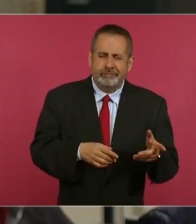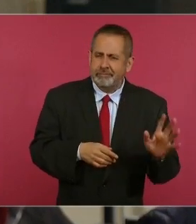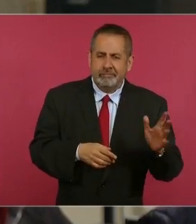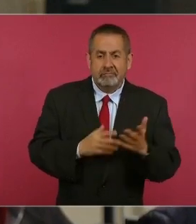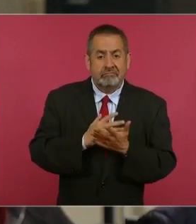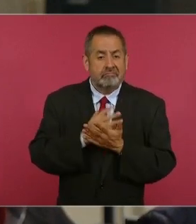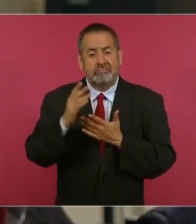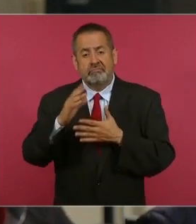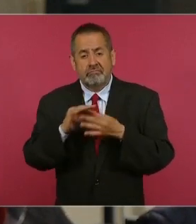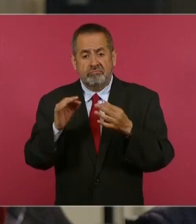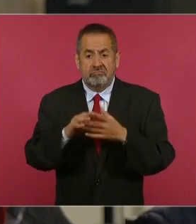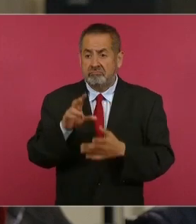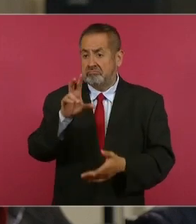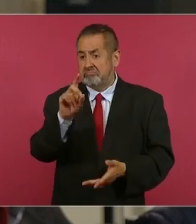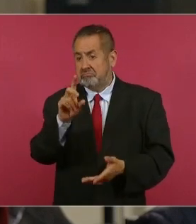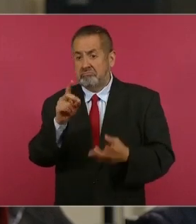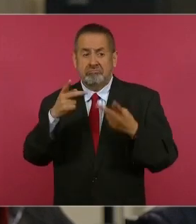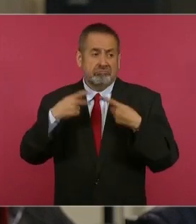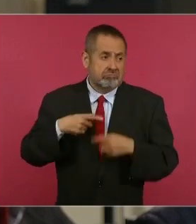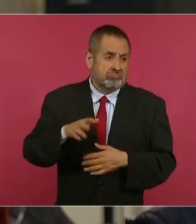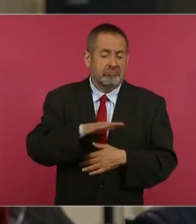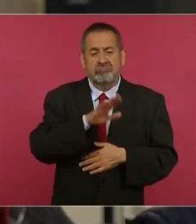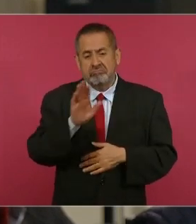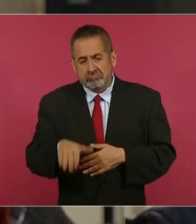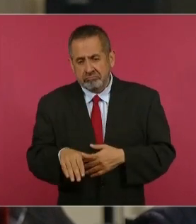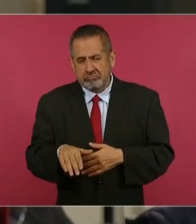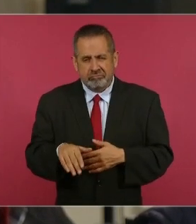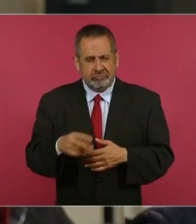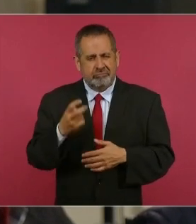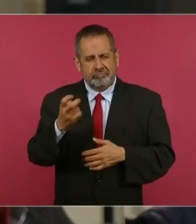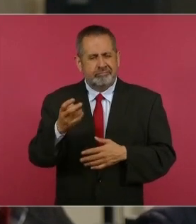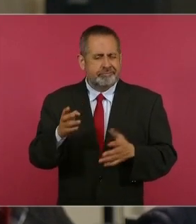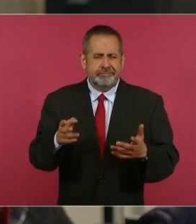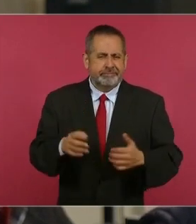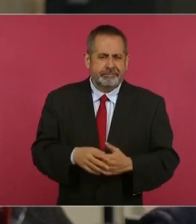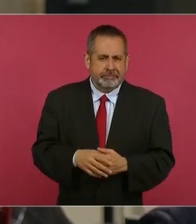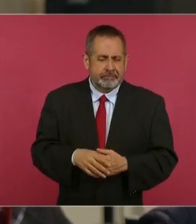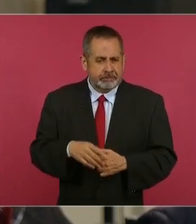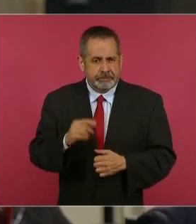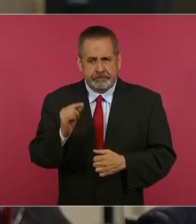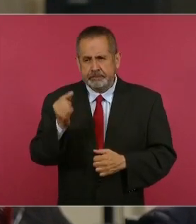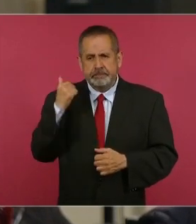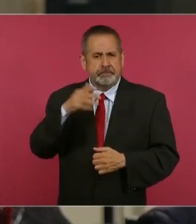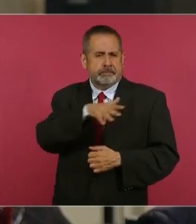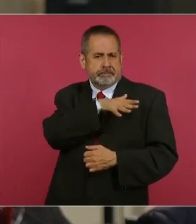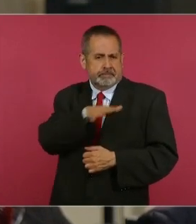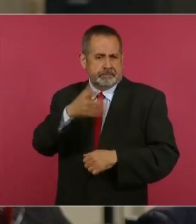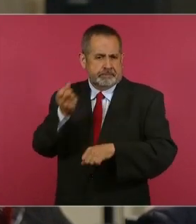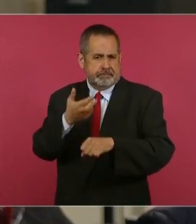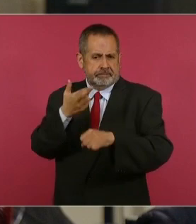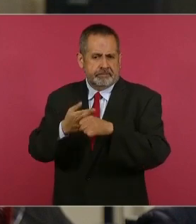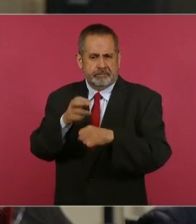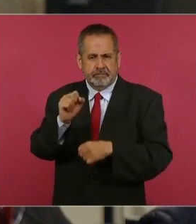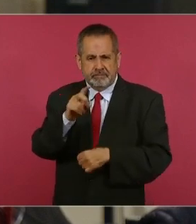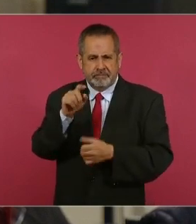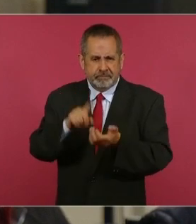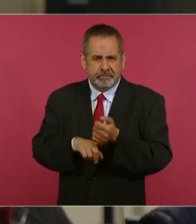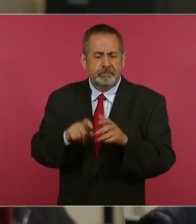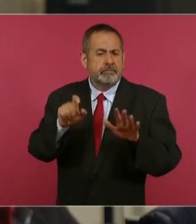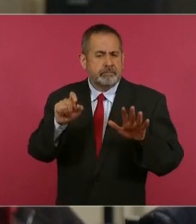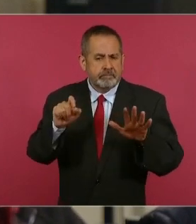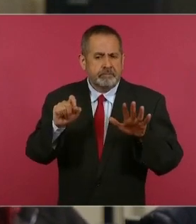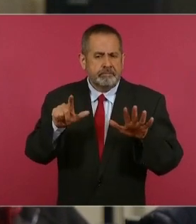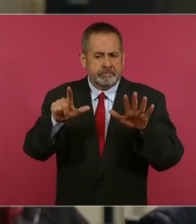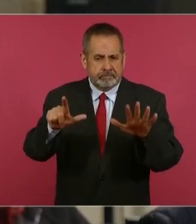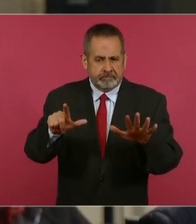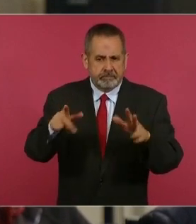a decir que hay más de 30 personas que perdieron la vida por este fenómeno. Escuchamos al general secretario de la Defensa Nacional hablar de que hay 27